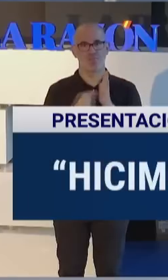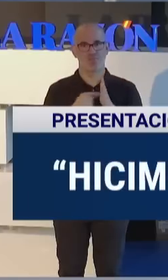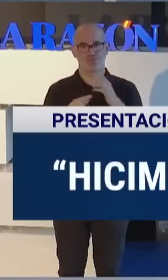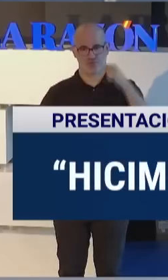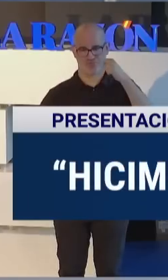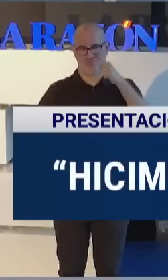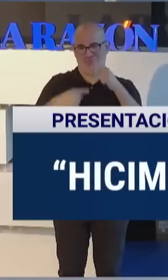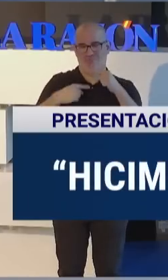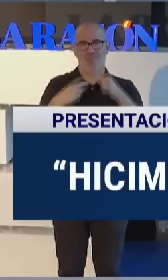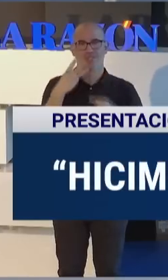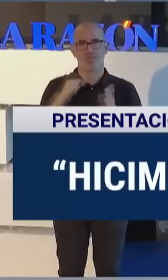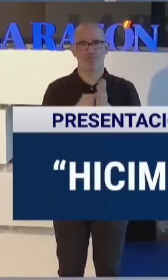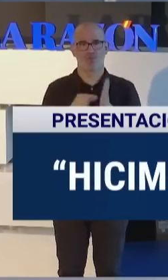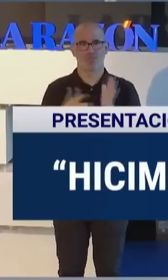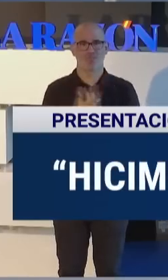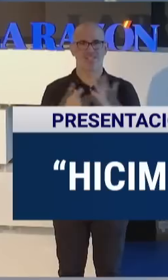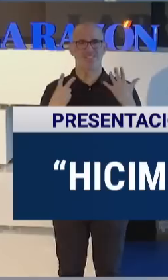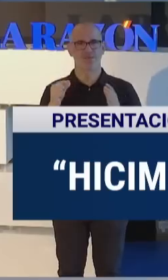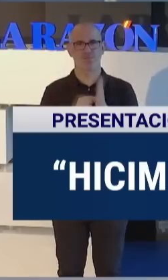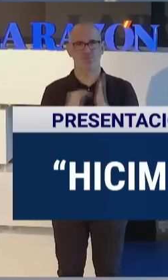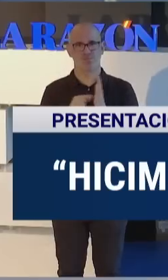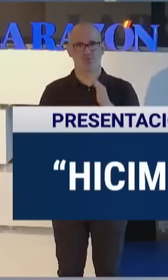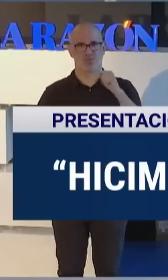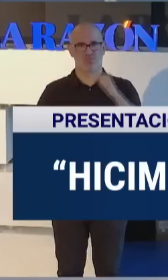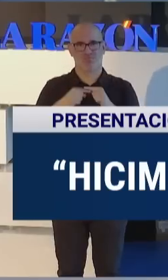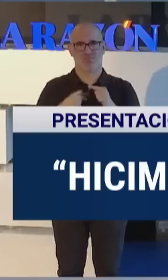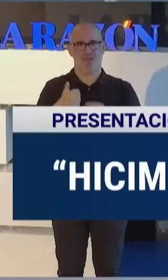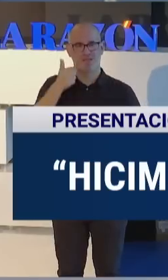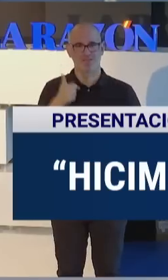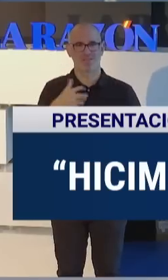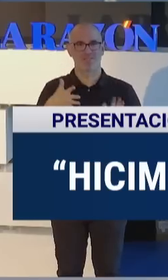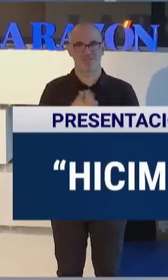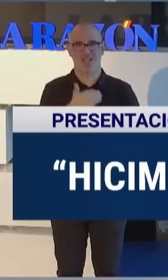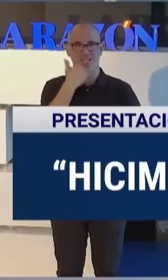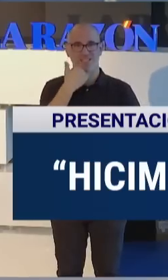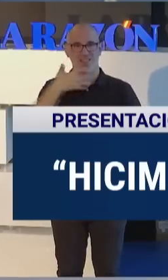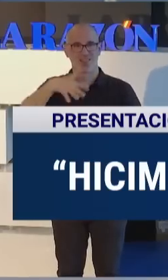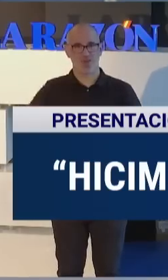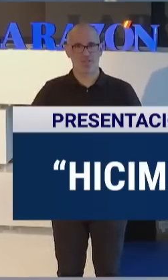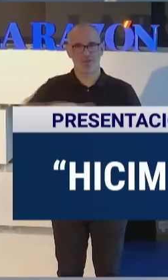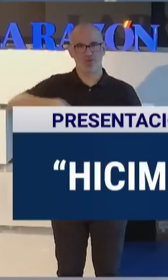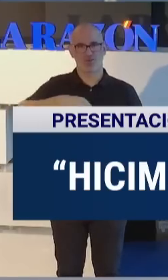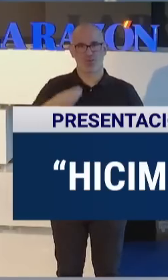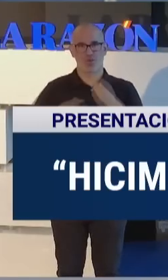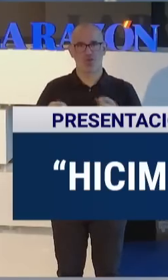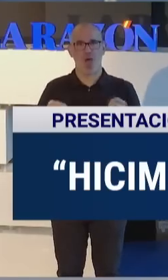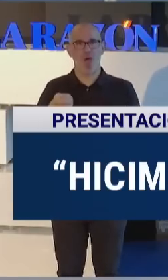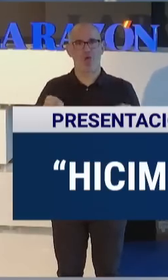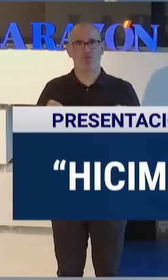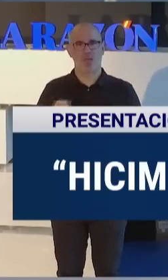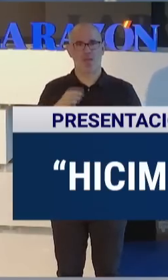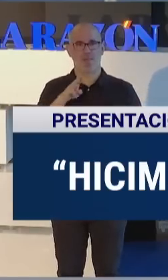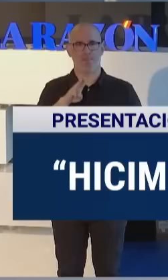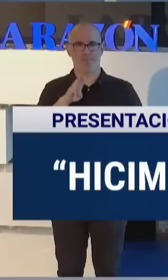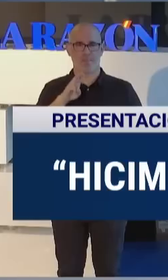cual hicimos otros 7 ajustes más. O sea, llevamos hecho en menos de 5 meses hicimos un ajuste de 14 puntos del